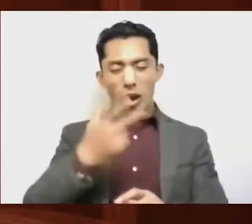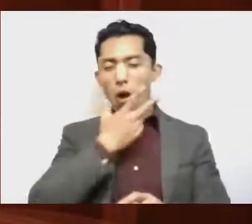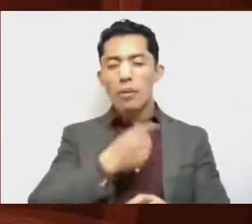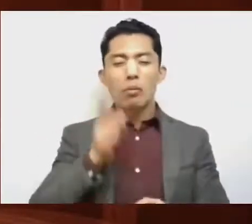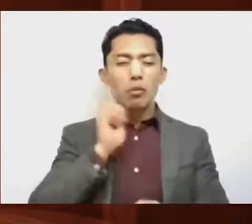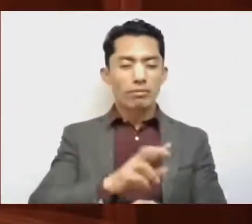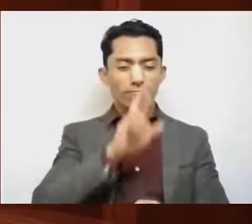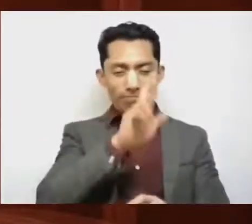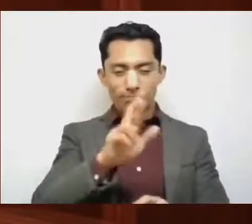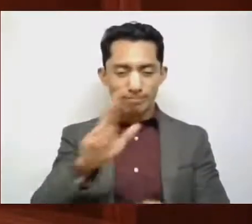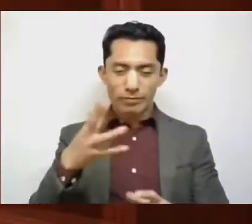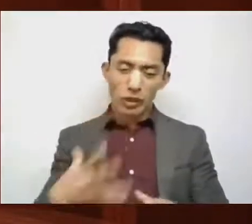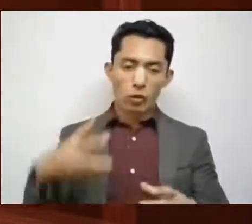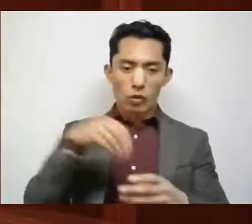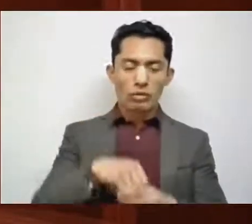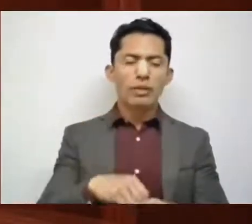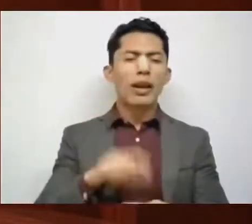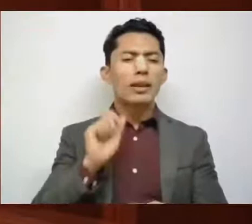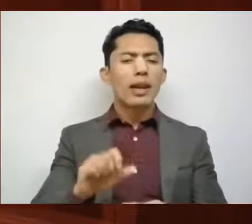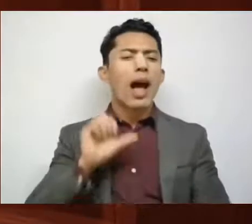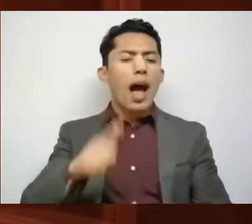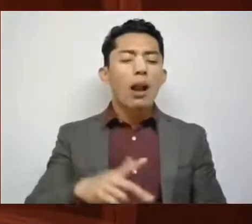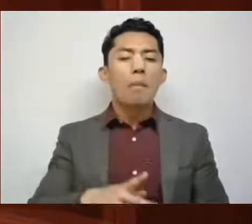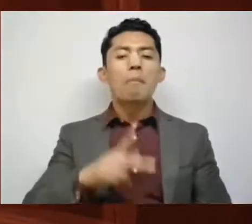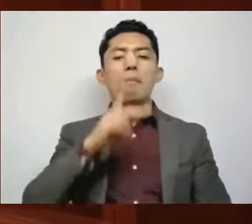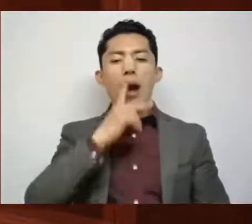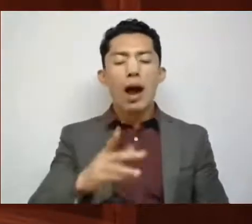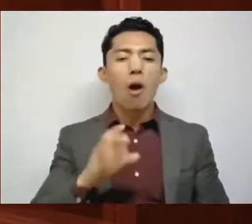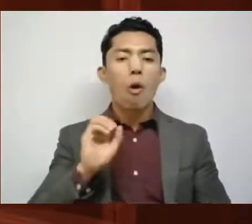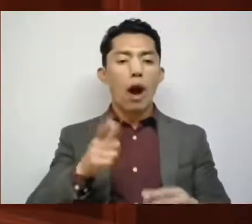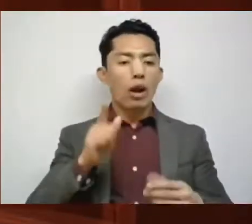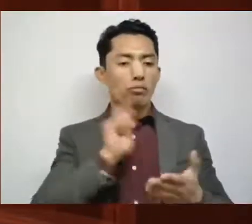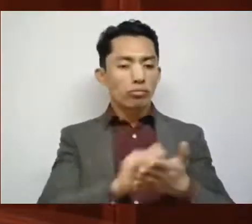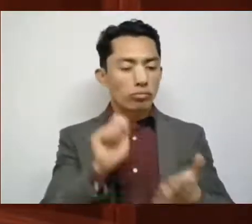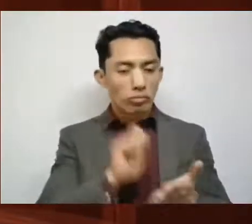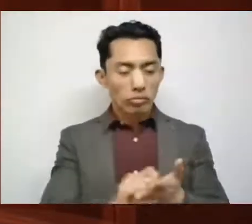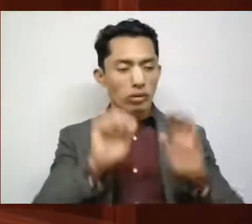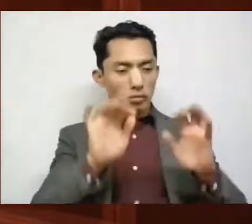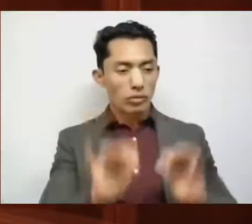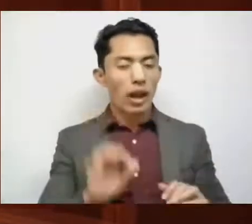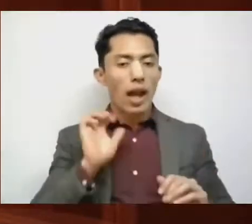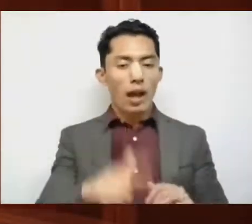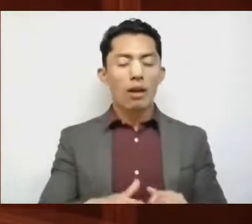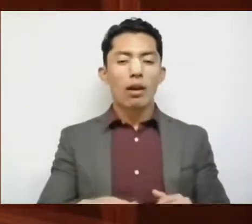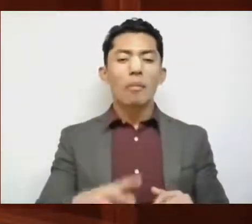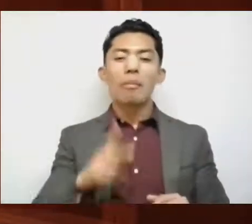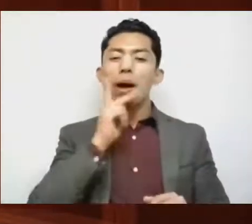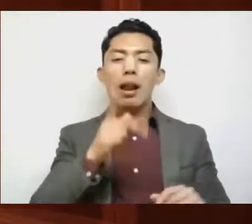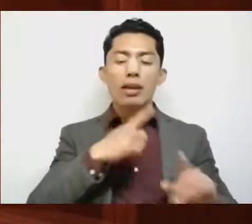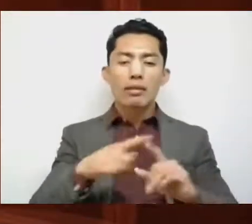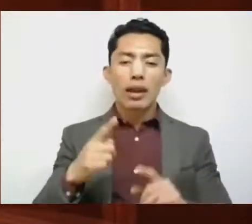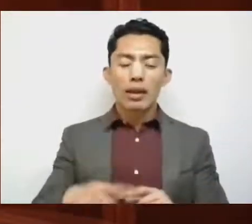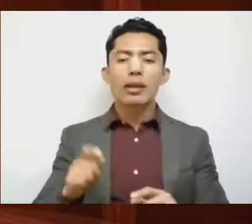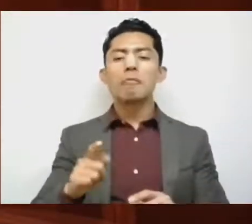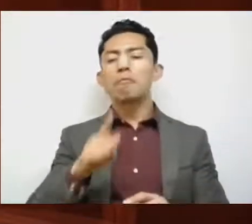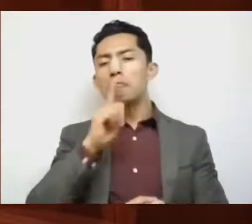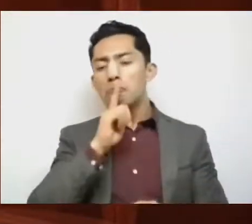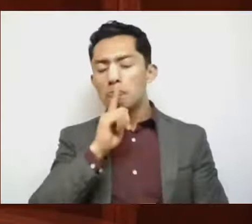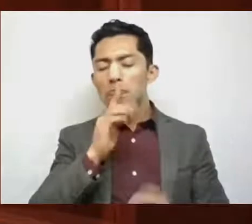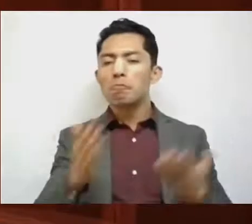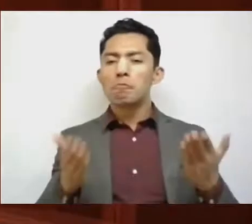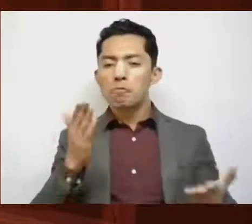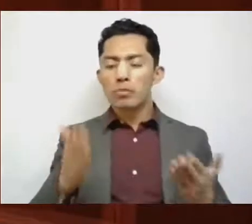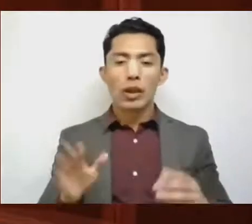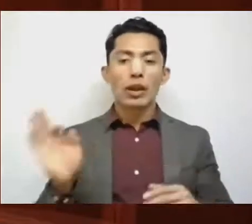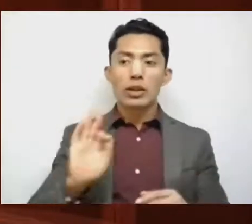refiere a toda expresión verbal o escrita que utiliza preferiblemente vocabulario neutro o que hace explícito el femenino